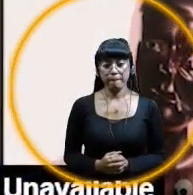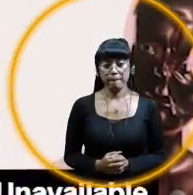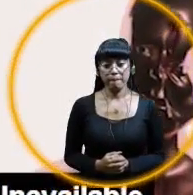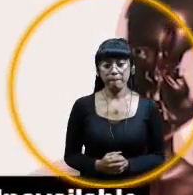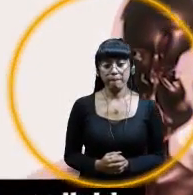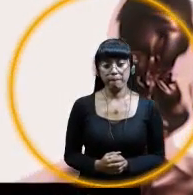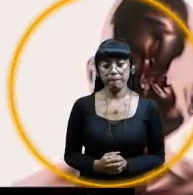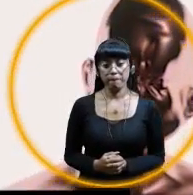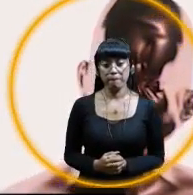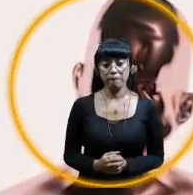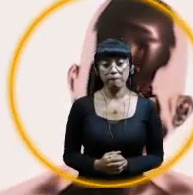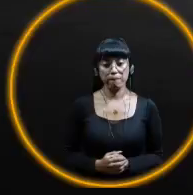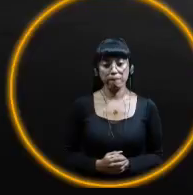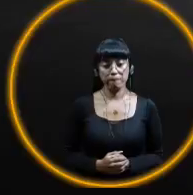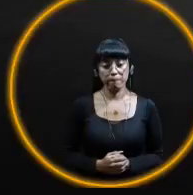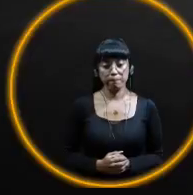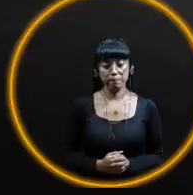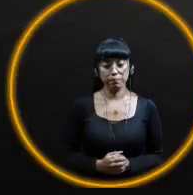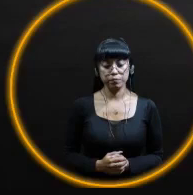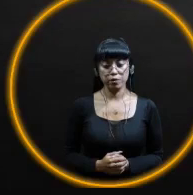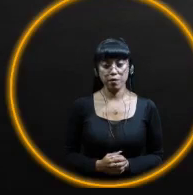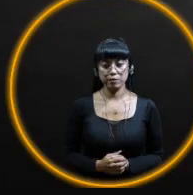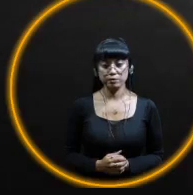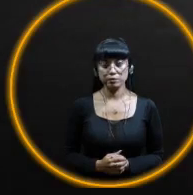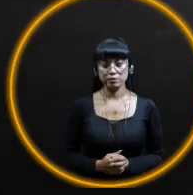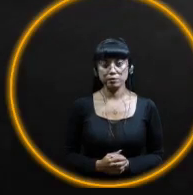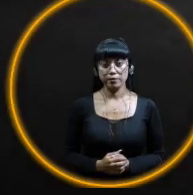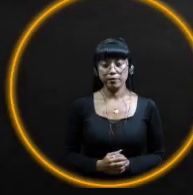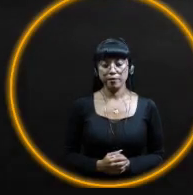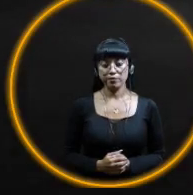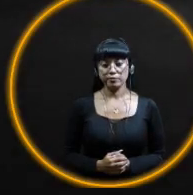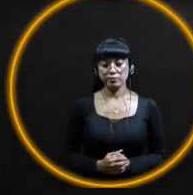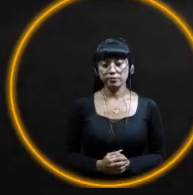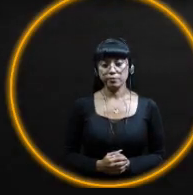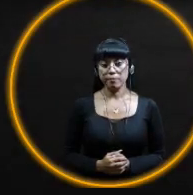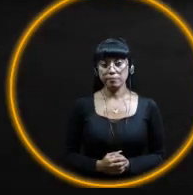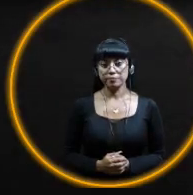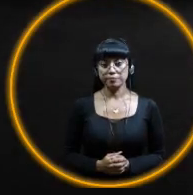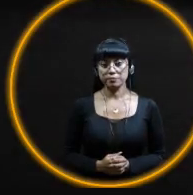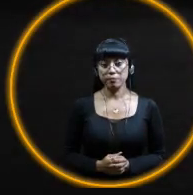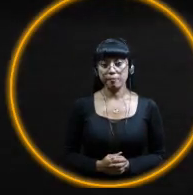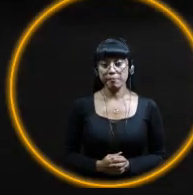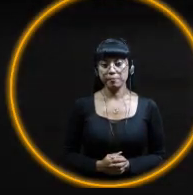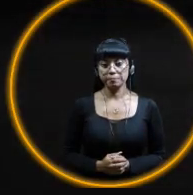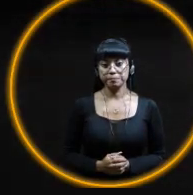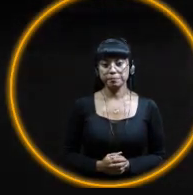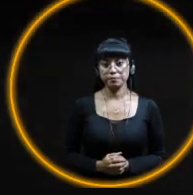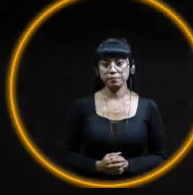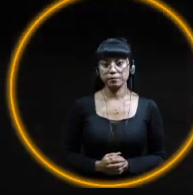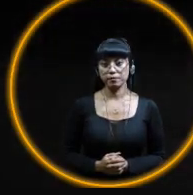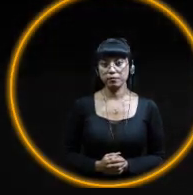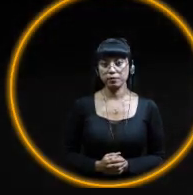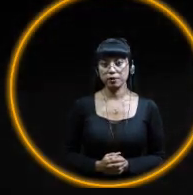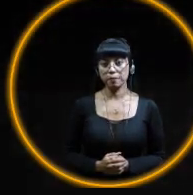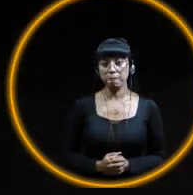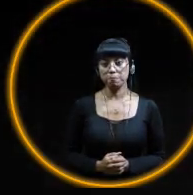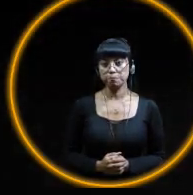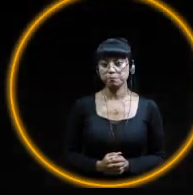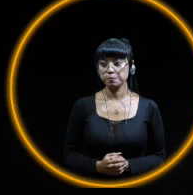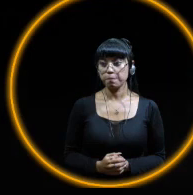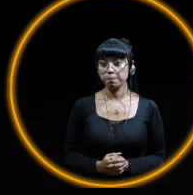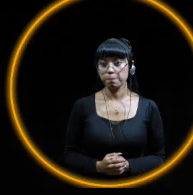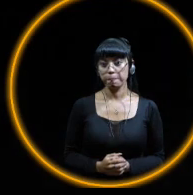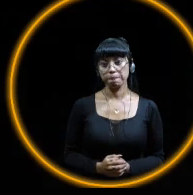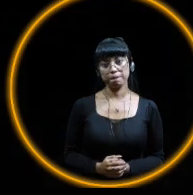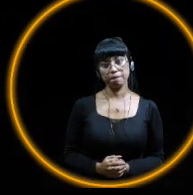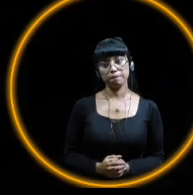party. We're all staring and smiling like spit, 'cause we're home all alone when we